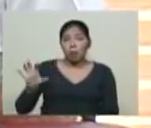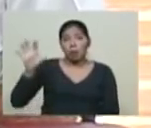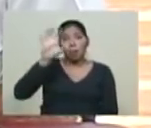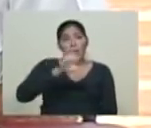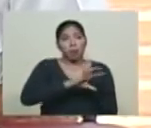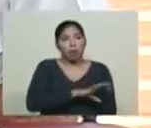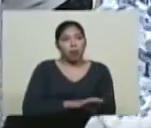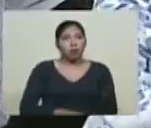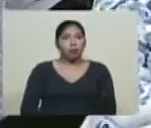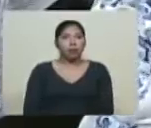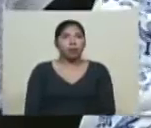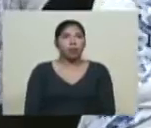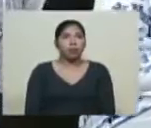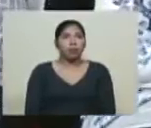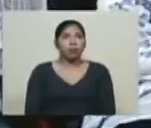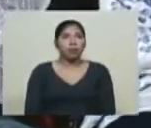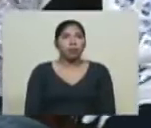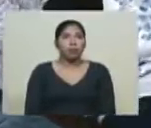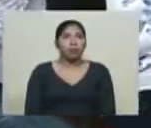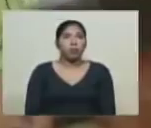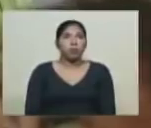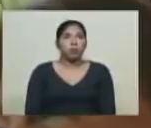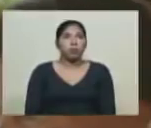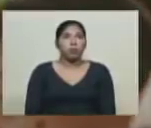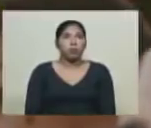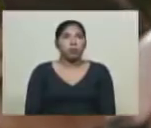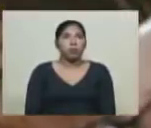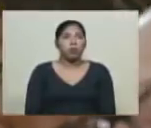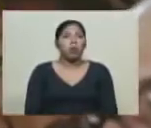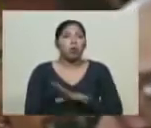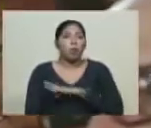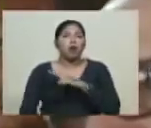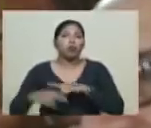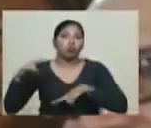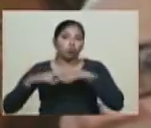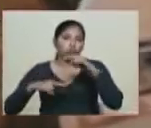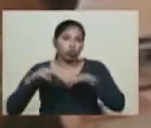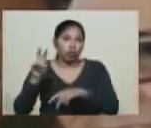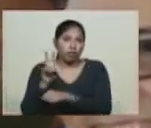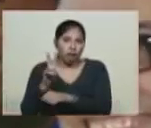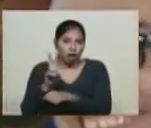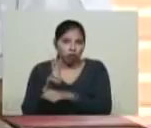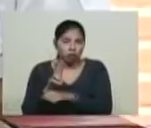409.000.000.000 de bolívares. Correcto, para obras dentro del Estado Vargas. Para obras dentro del Estado.